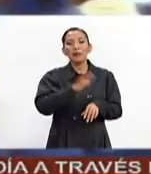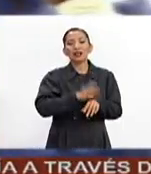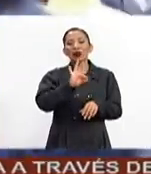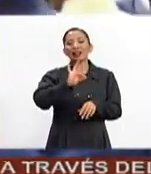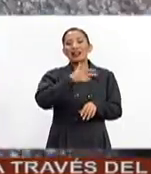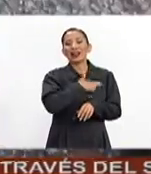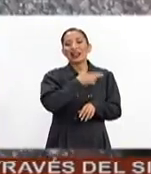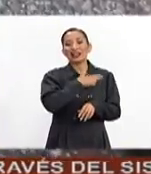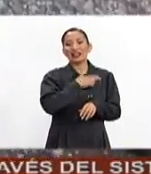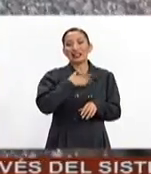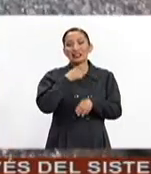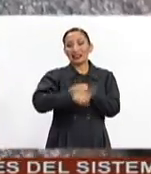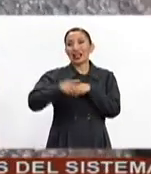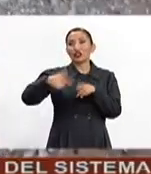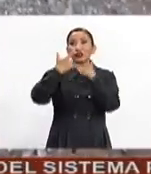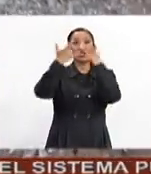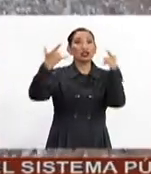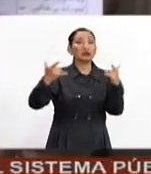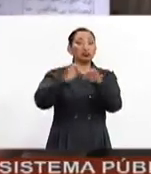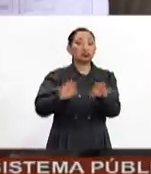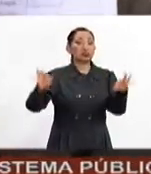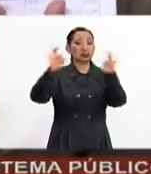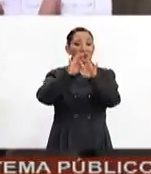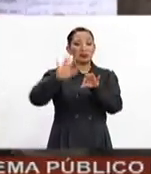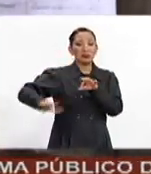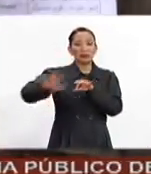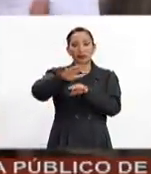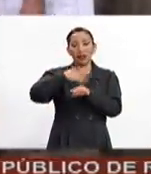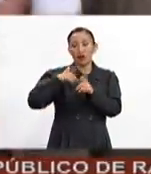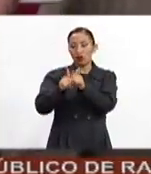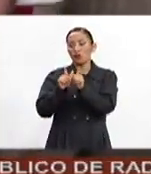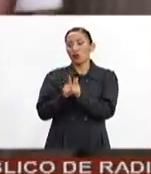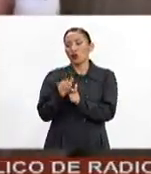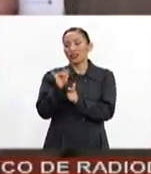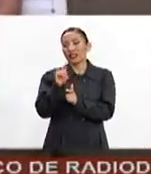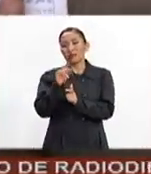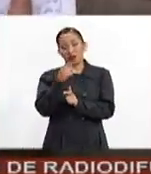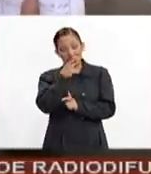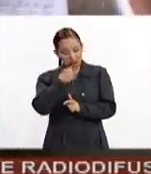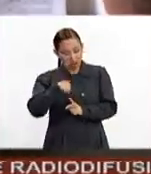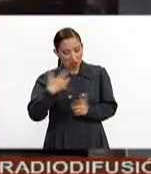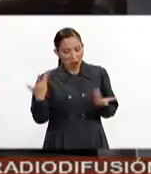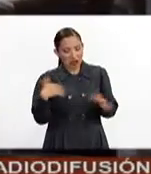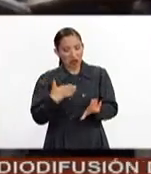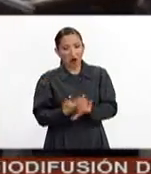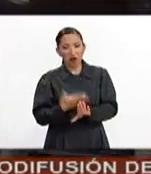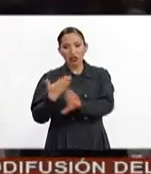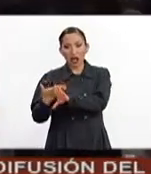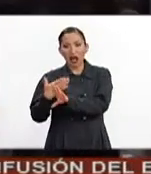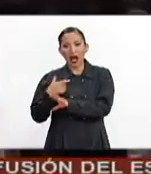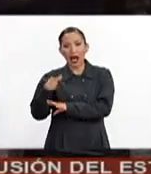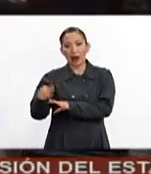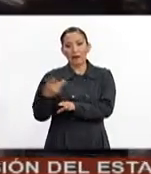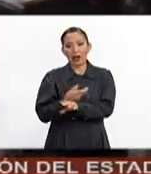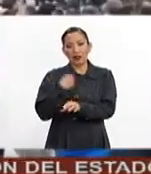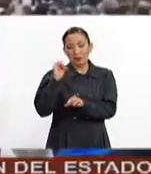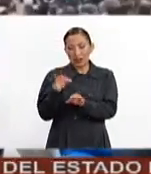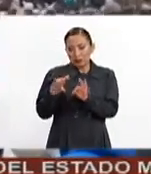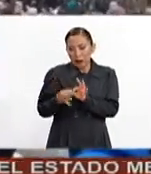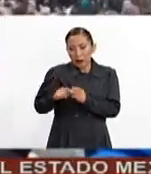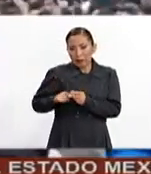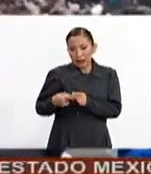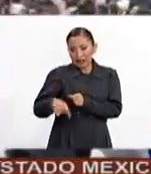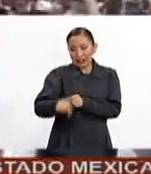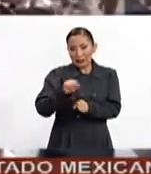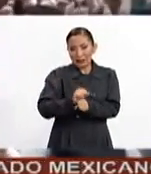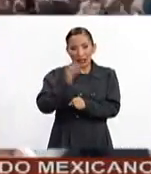40 heridos y daños a objetos históricos del templo. El grupo extremista Estado Islámico se atribuyó la responsabilidad de estos ataques que ocurren justo en el inicio de